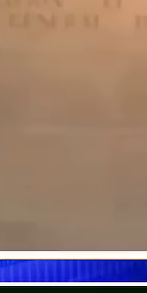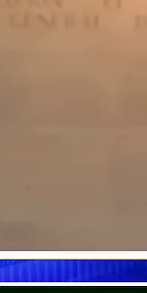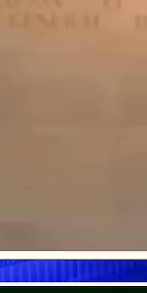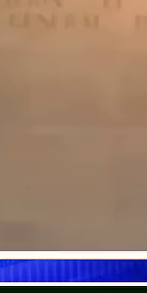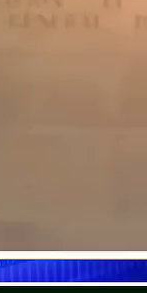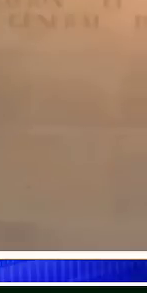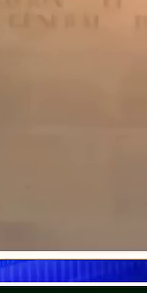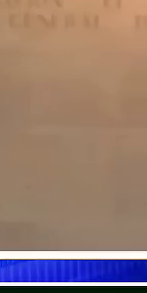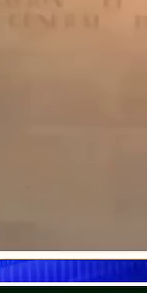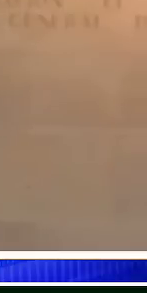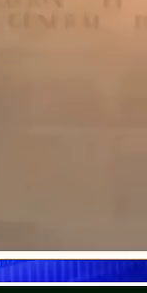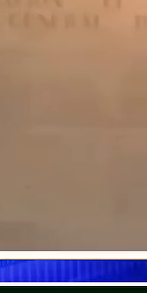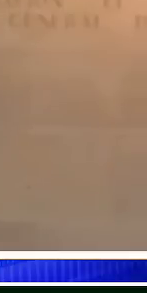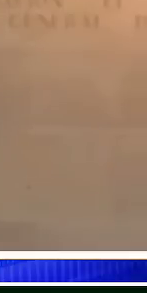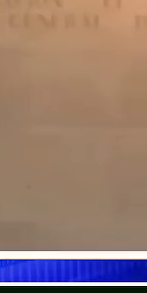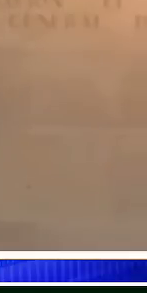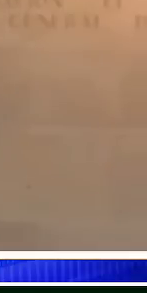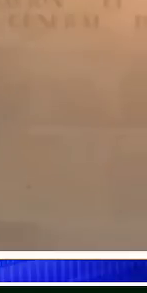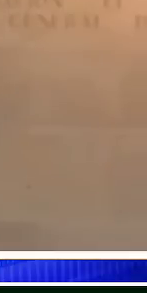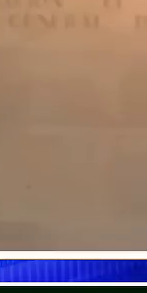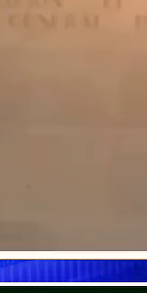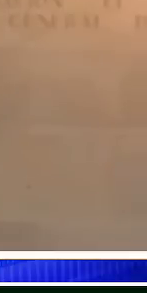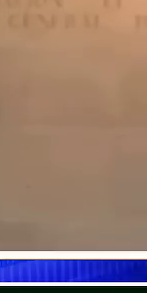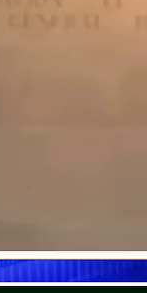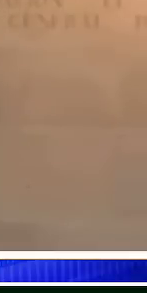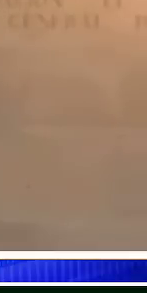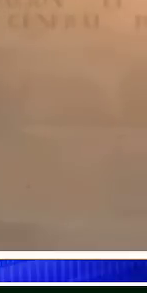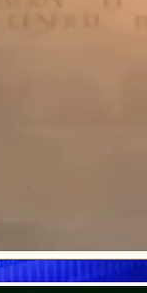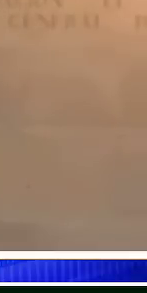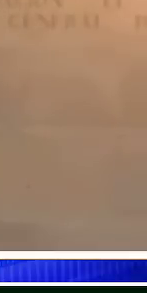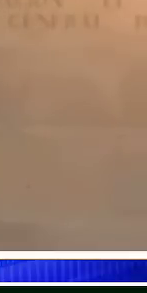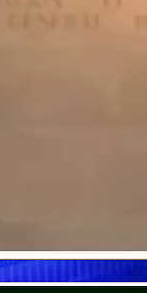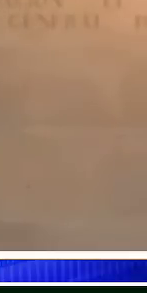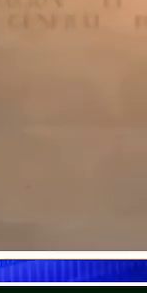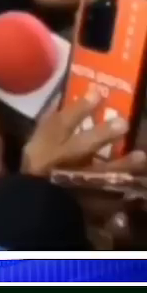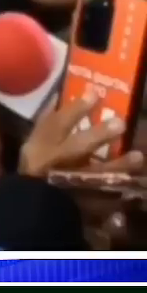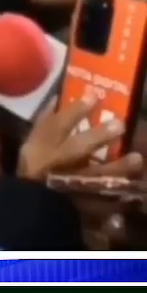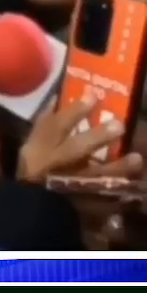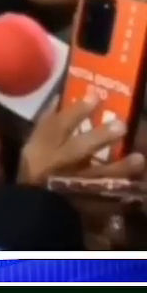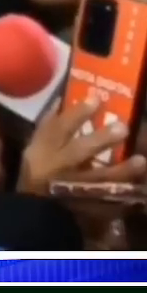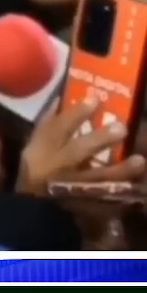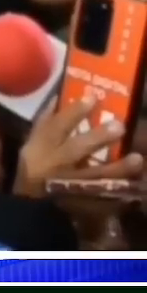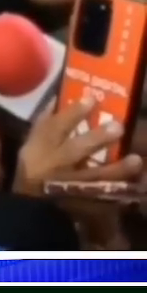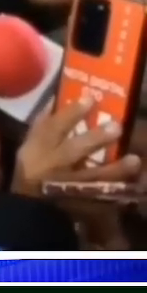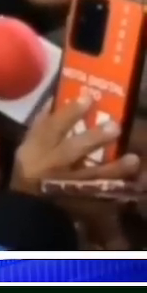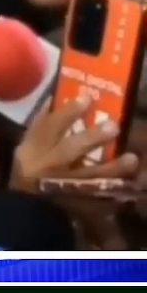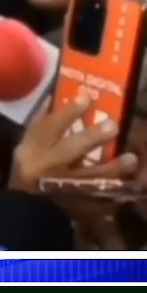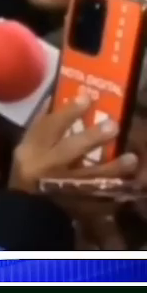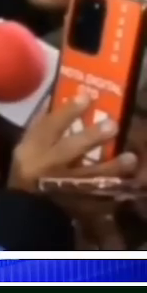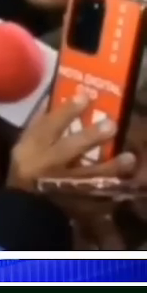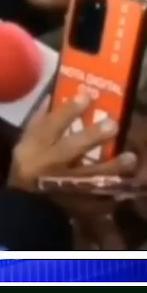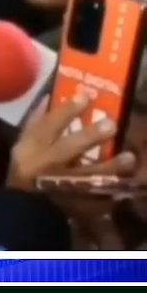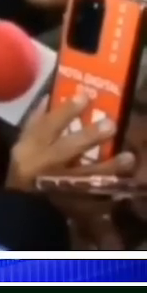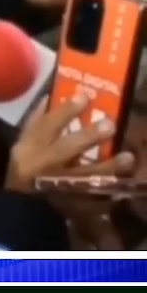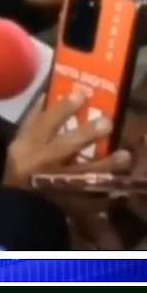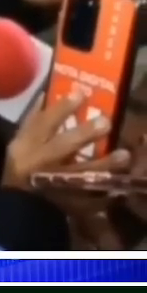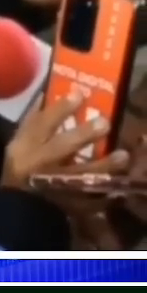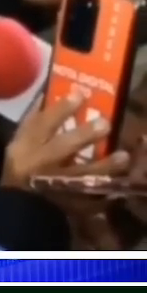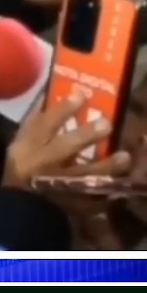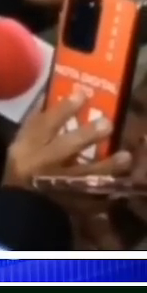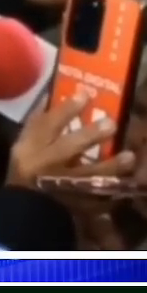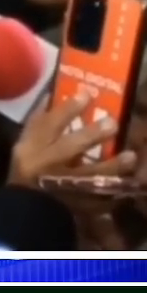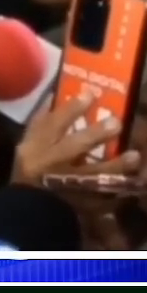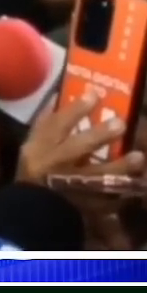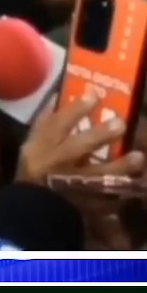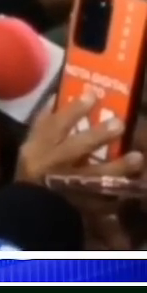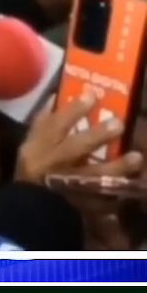el Gobierno Federal presenta la apelación se van a un tribunal colegiado que es la instancia superior y el tribunal colegiado dicen saben qué